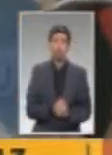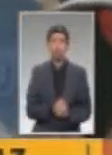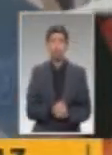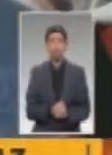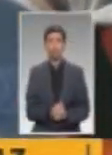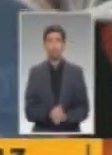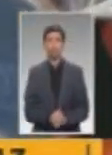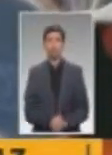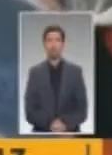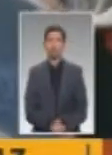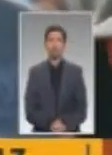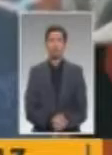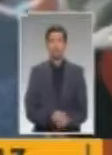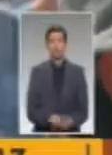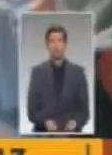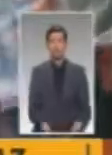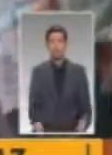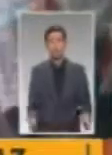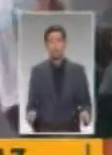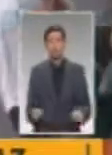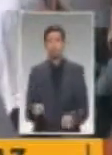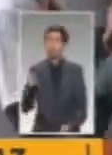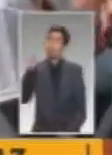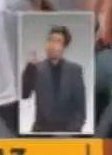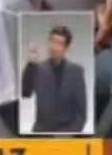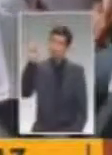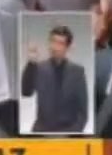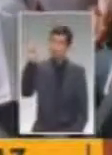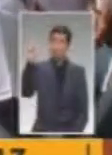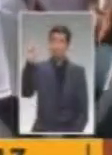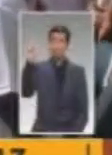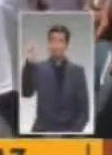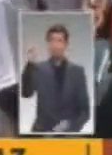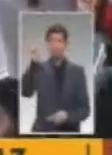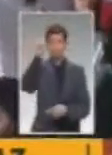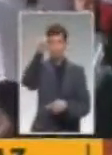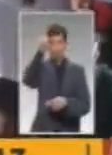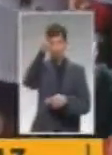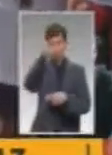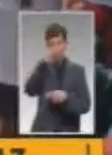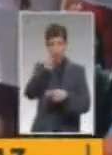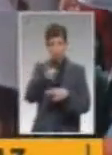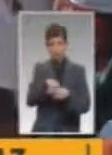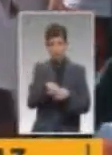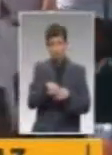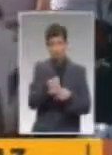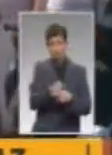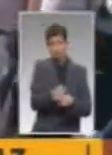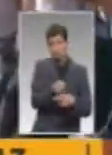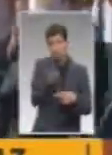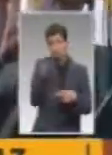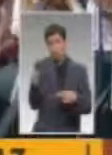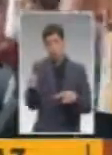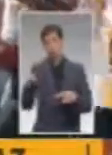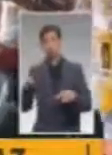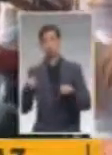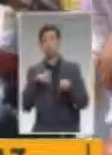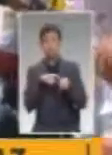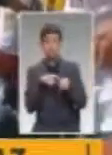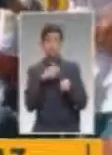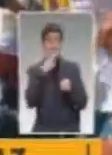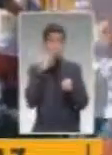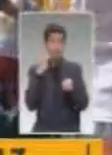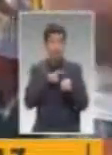humo, ¿no? Como el humo sube, entonces así que nuestra oración suba también hacia Dios. Pero también tiene